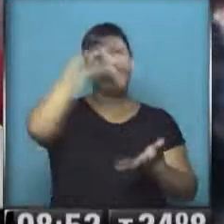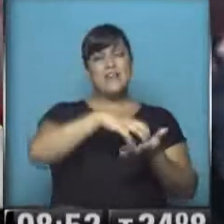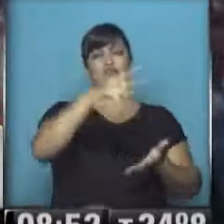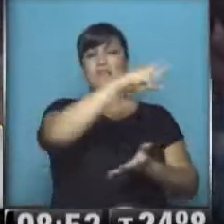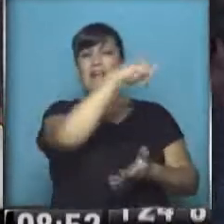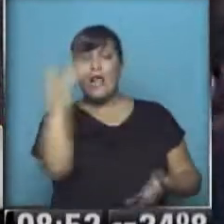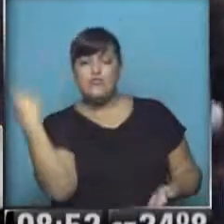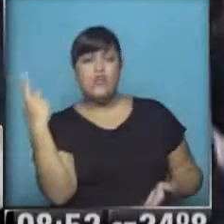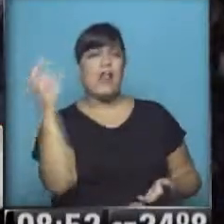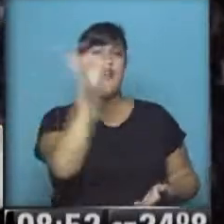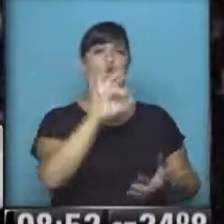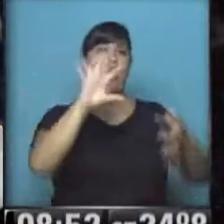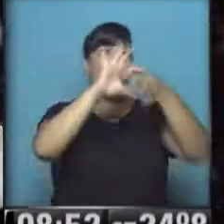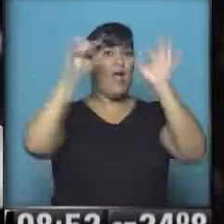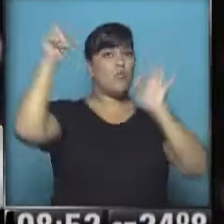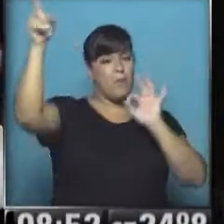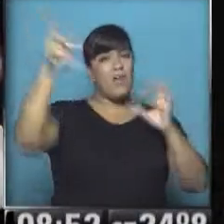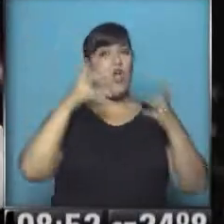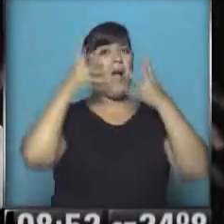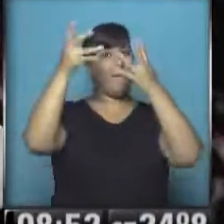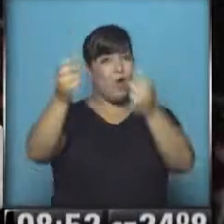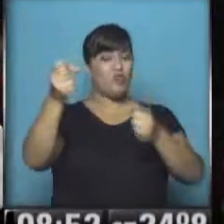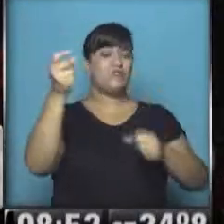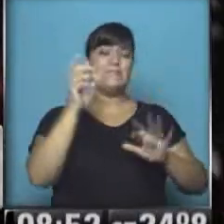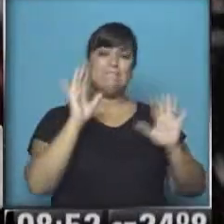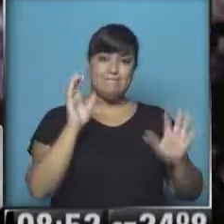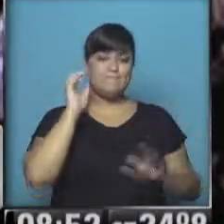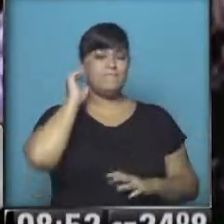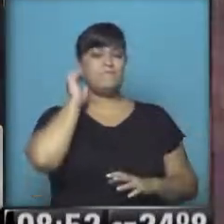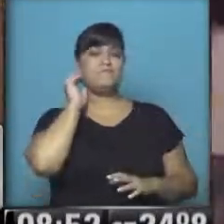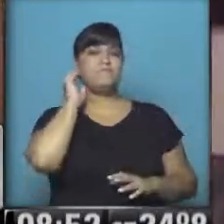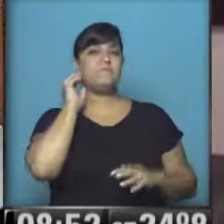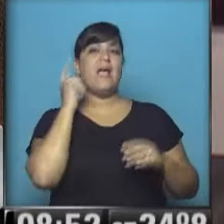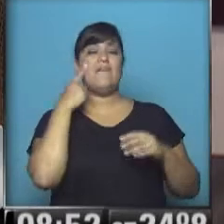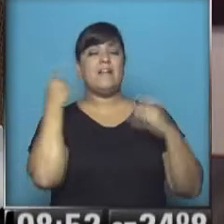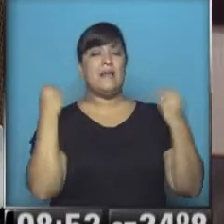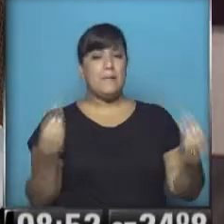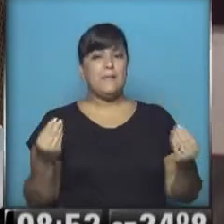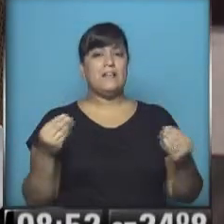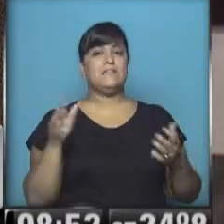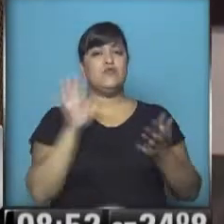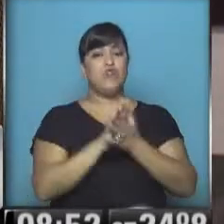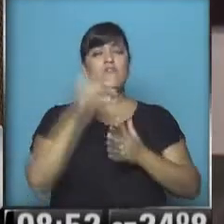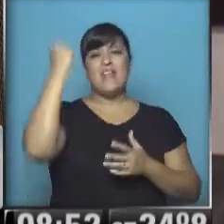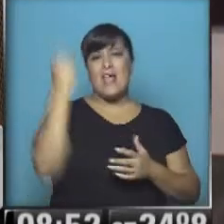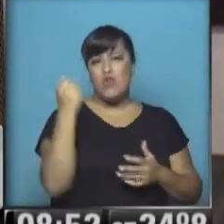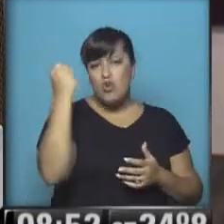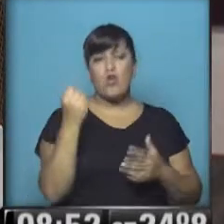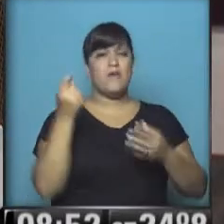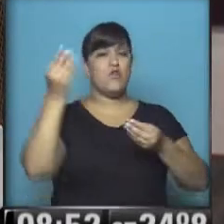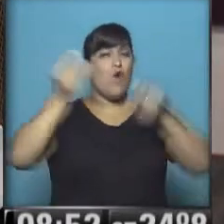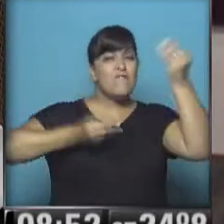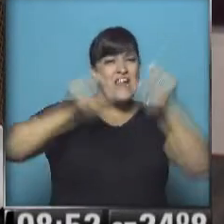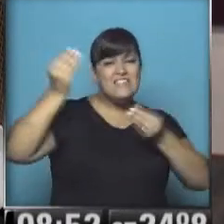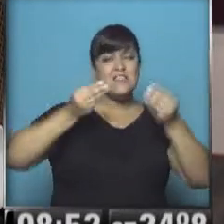o por lo menos europeo que apoye en esta gestión a ver qué pasa en términos económicos financieros no